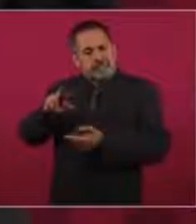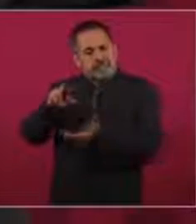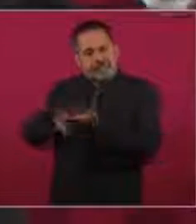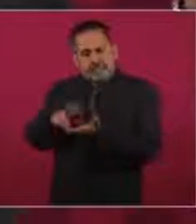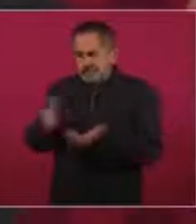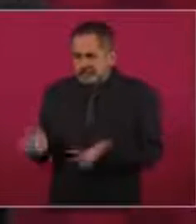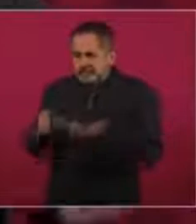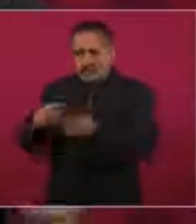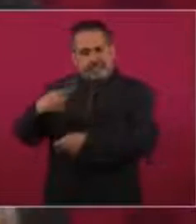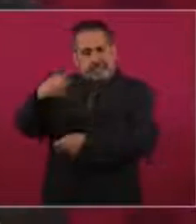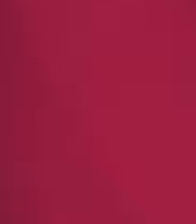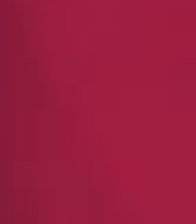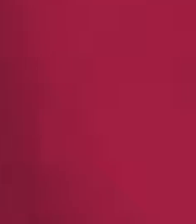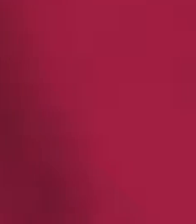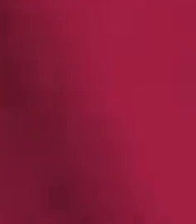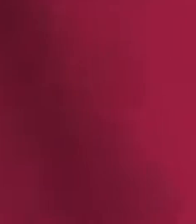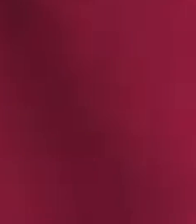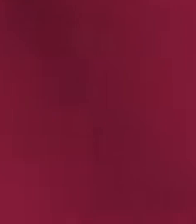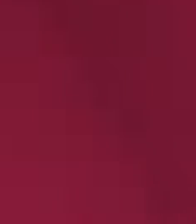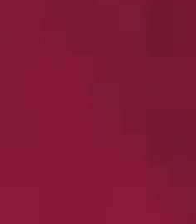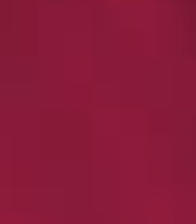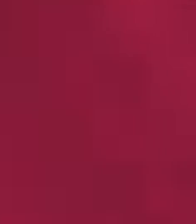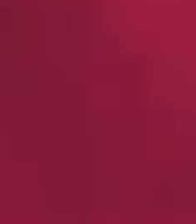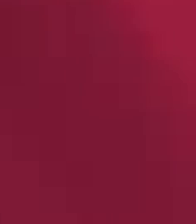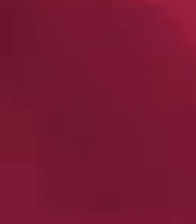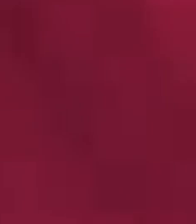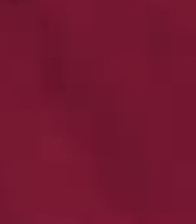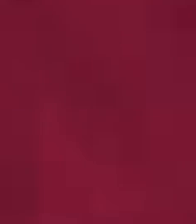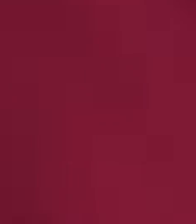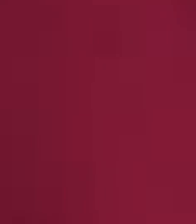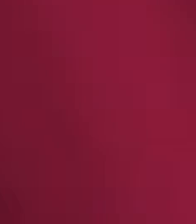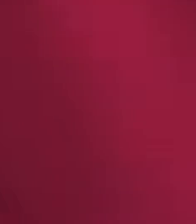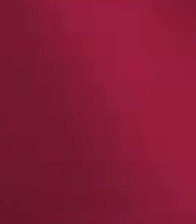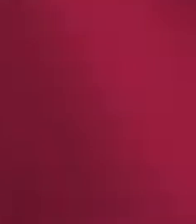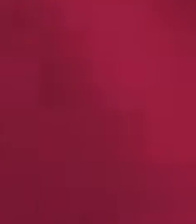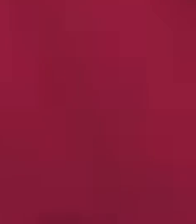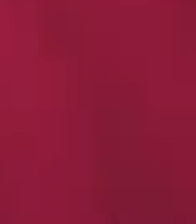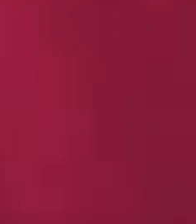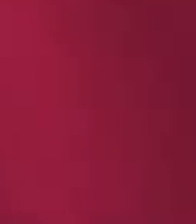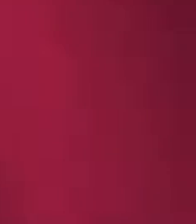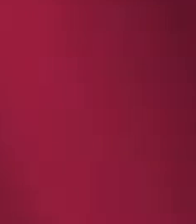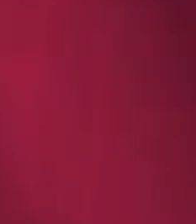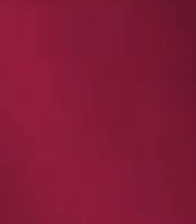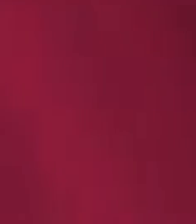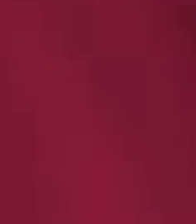ponerlo por delante. Gobierno de México.